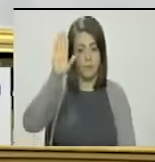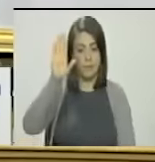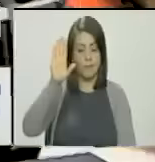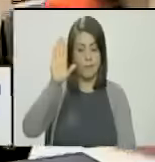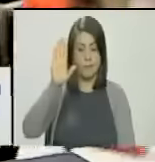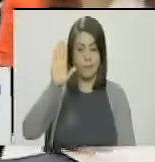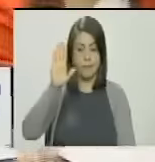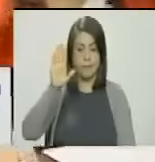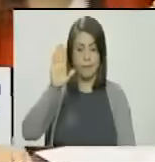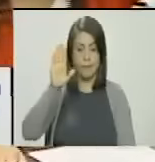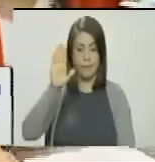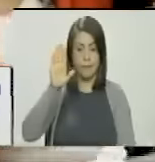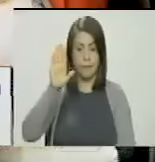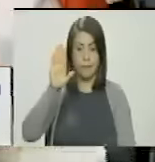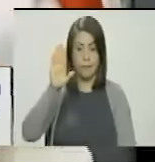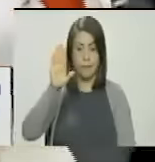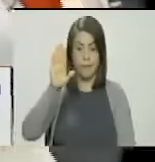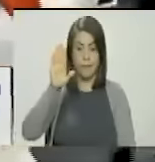costumbre.